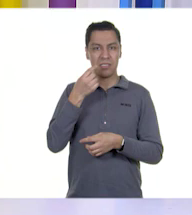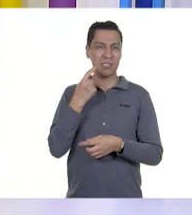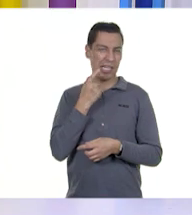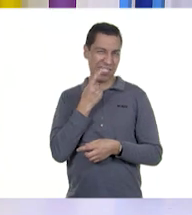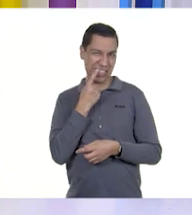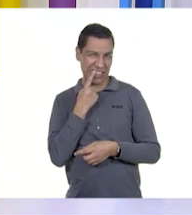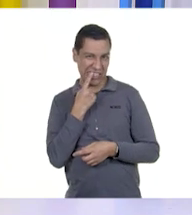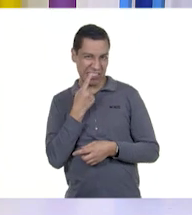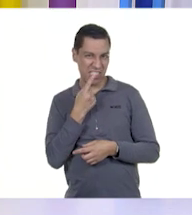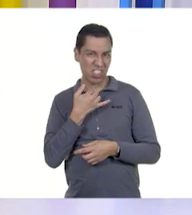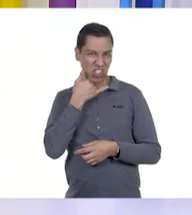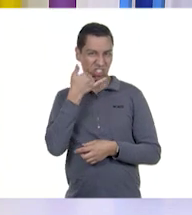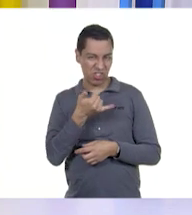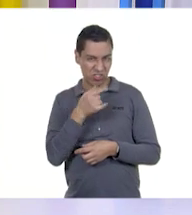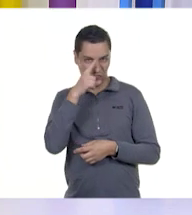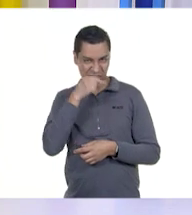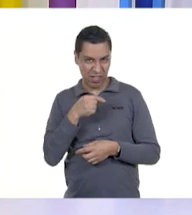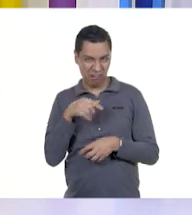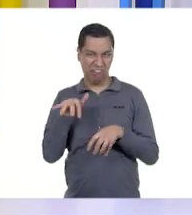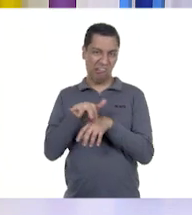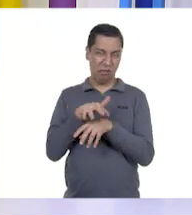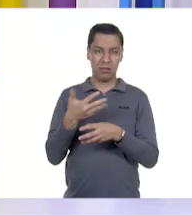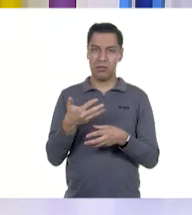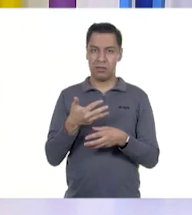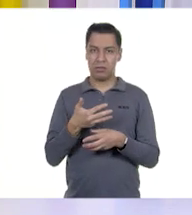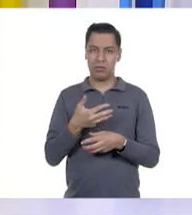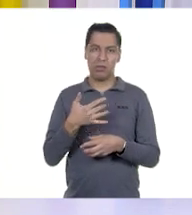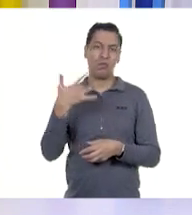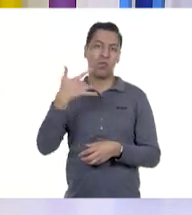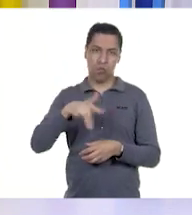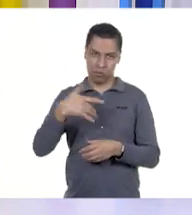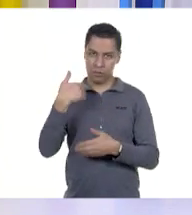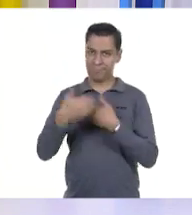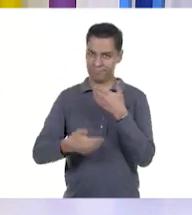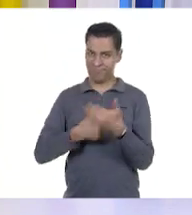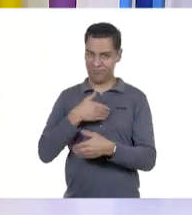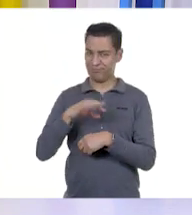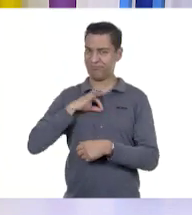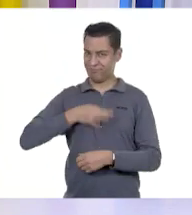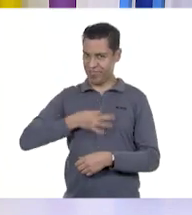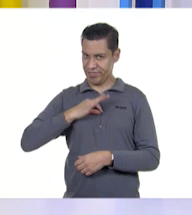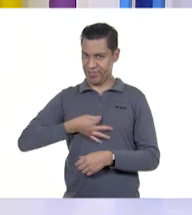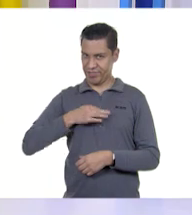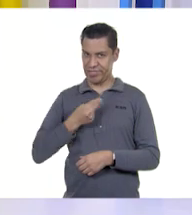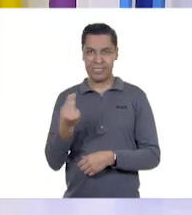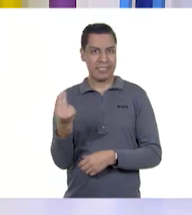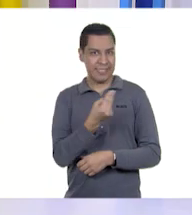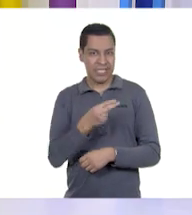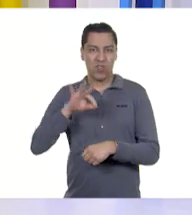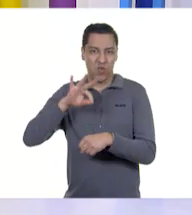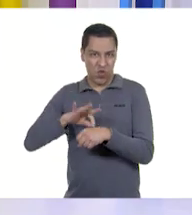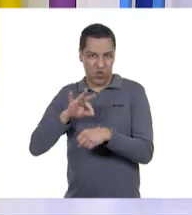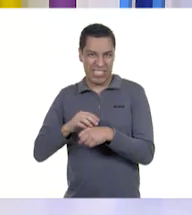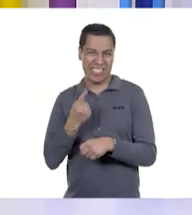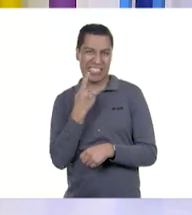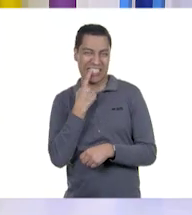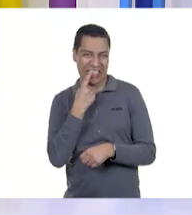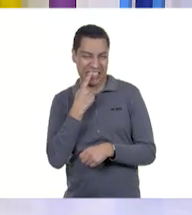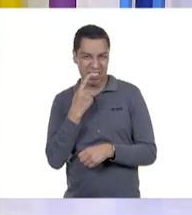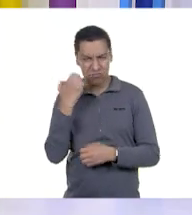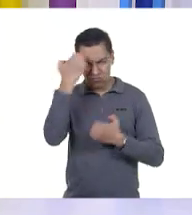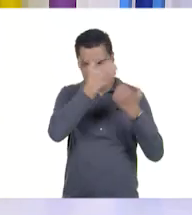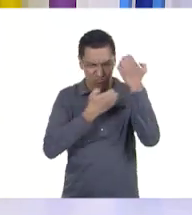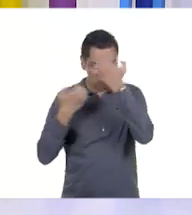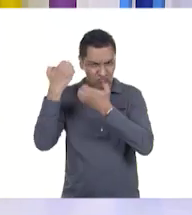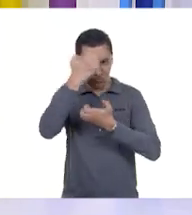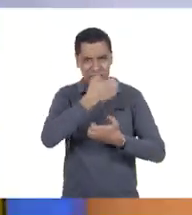mal estado, puede ser muy doloroso, pero también es bien importante acudir con el dentista regularmente para que nos revise y nos diga si